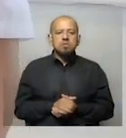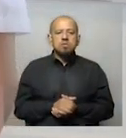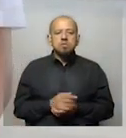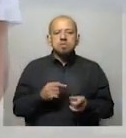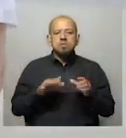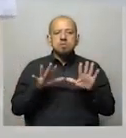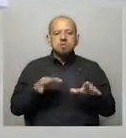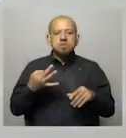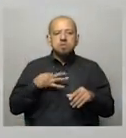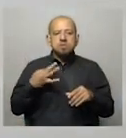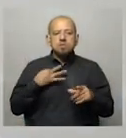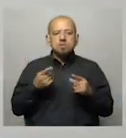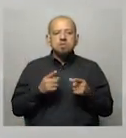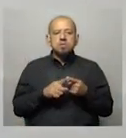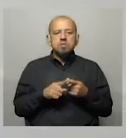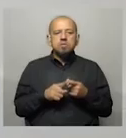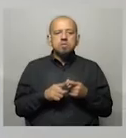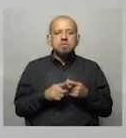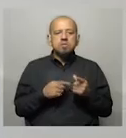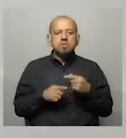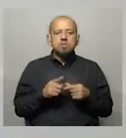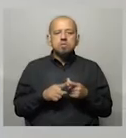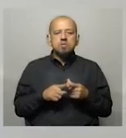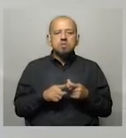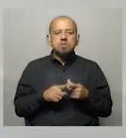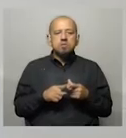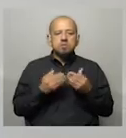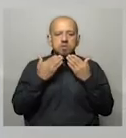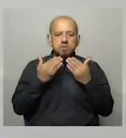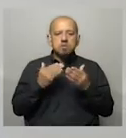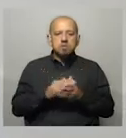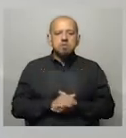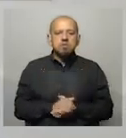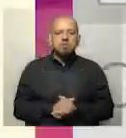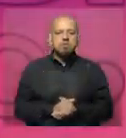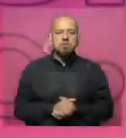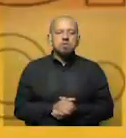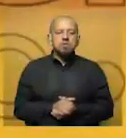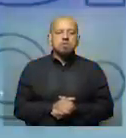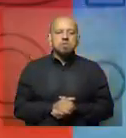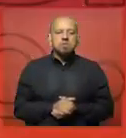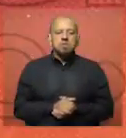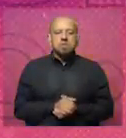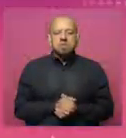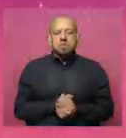esos 10 años de estar en línea. Bien, muchas gracias a ustedes. Saludos.